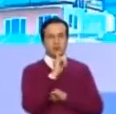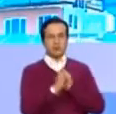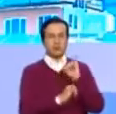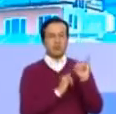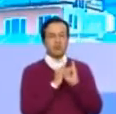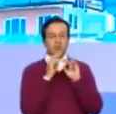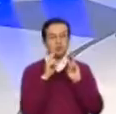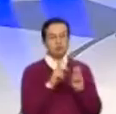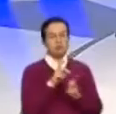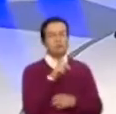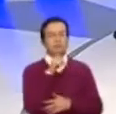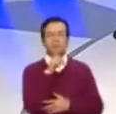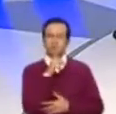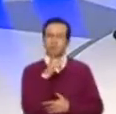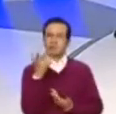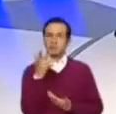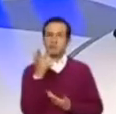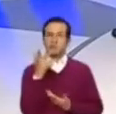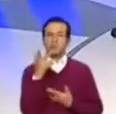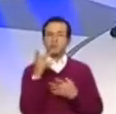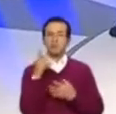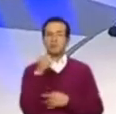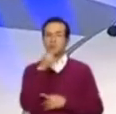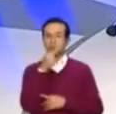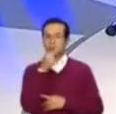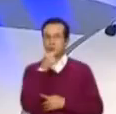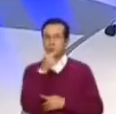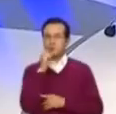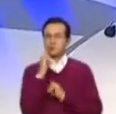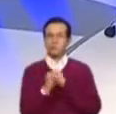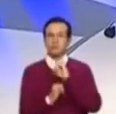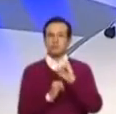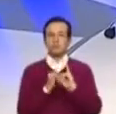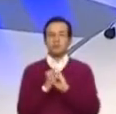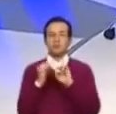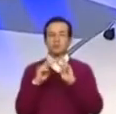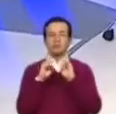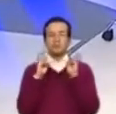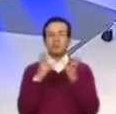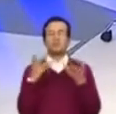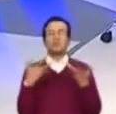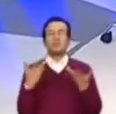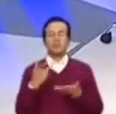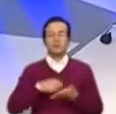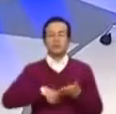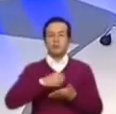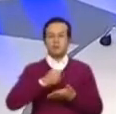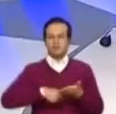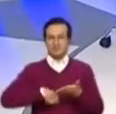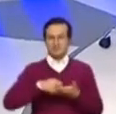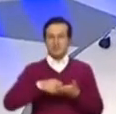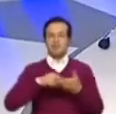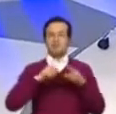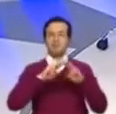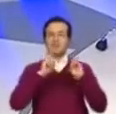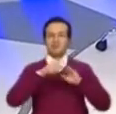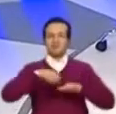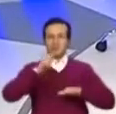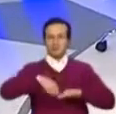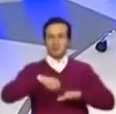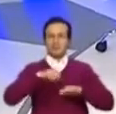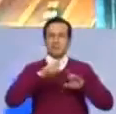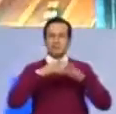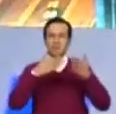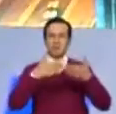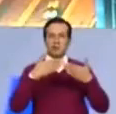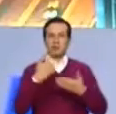investigación que llevó a cabo pues el Consorcio Internacional de Periodistas de Investigación sobre el manejo de la firma panameña Mossack Fonseca, en donde tenemos